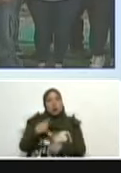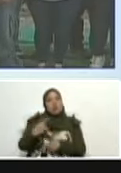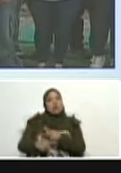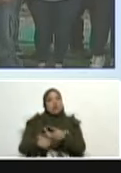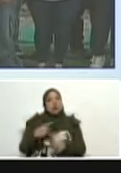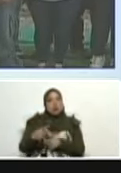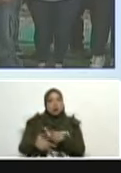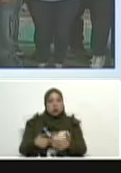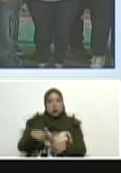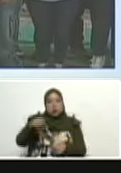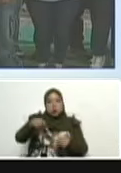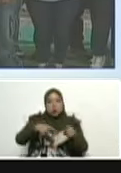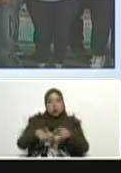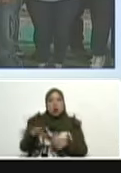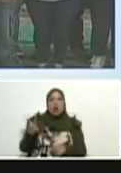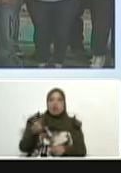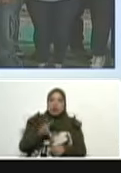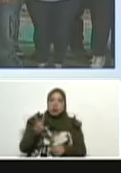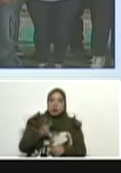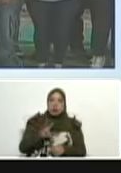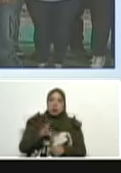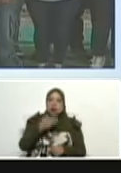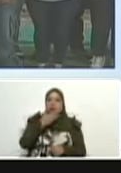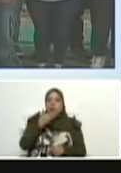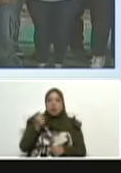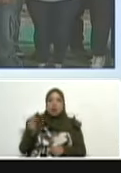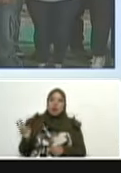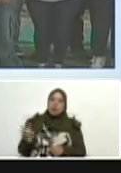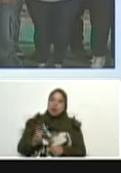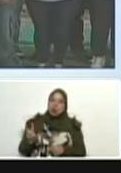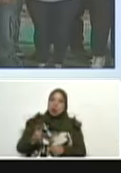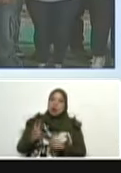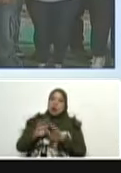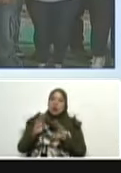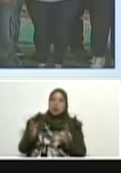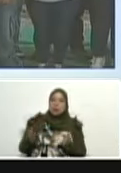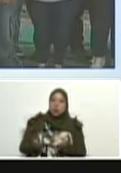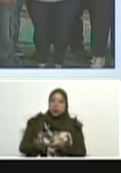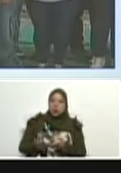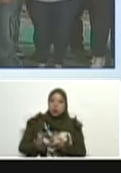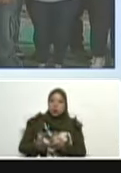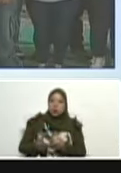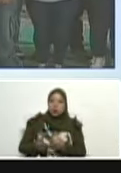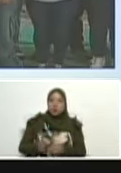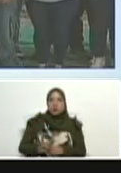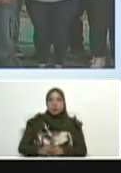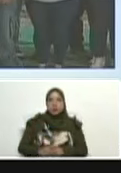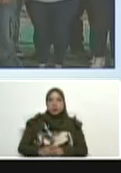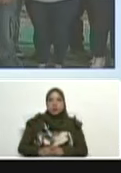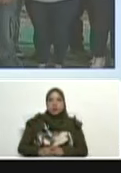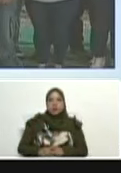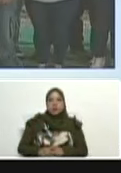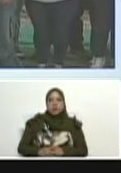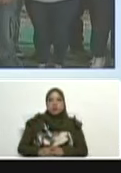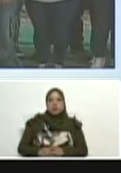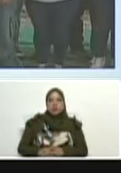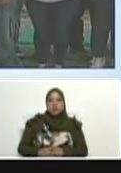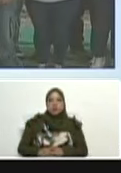del cacao venezolano, el mejor cacao del mundo. Adelante, Yaguaraparo.